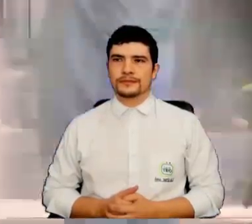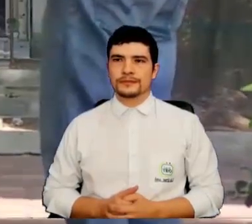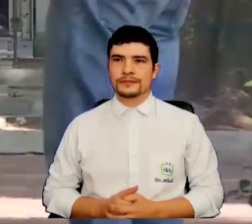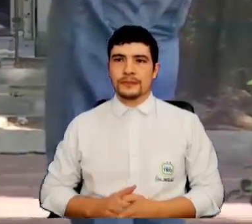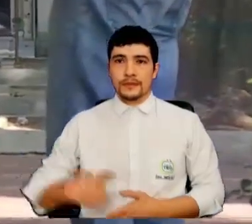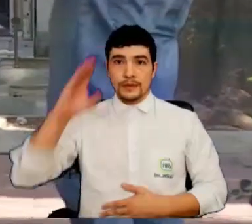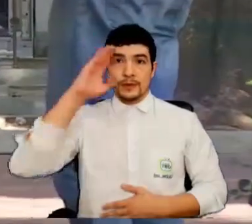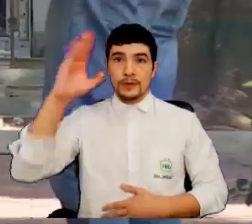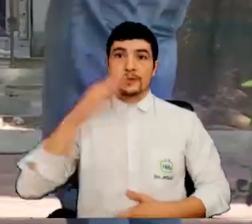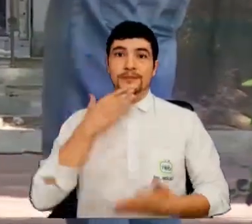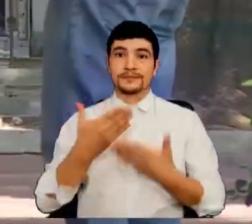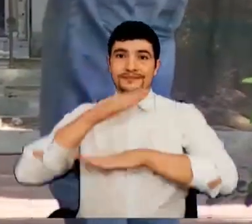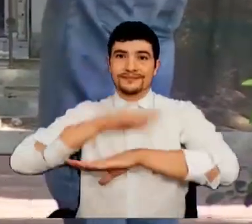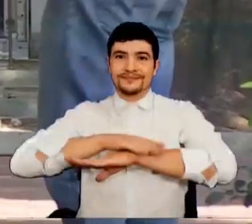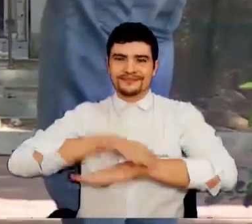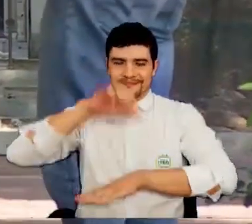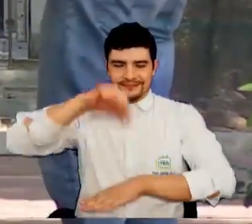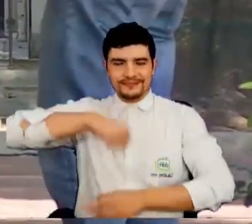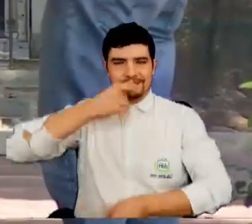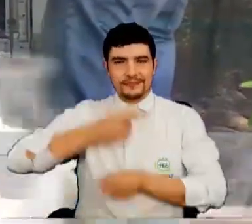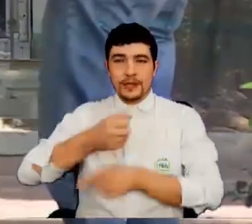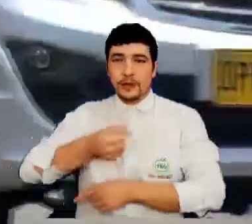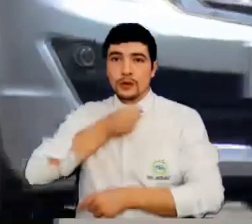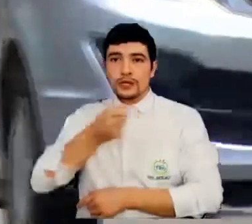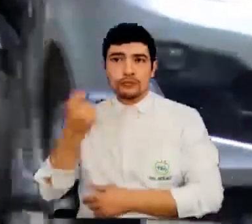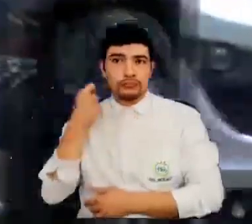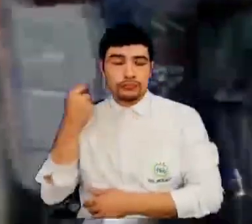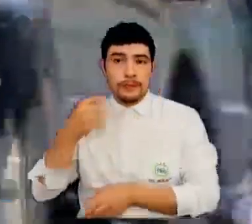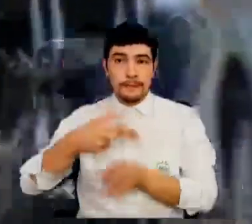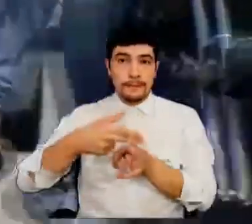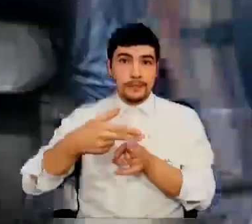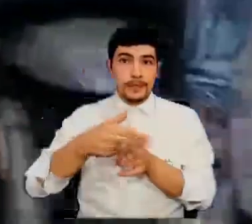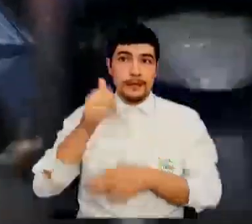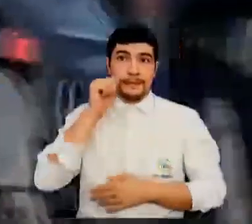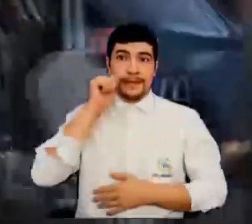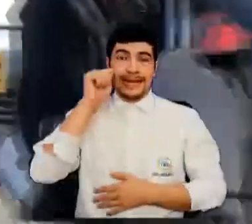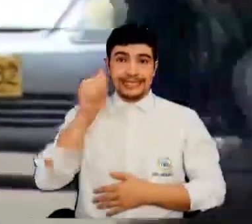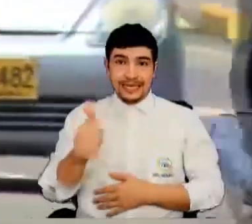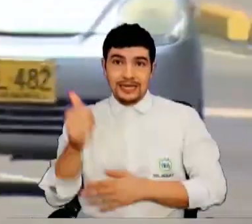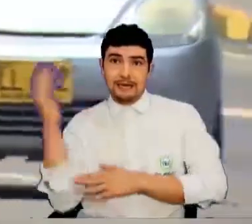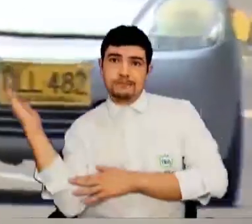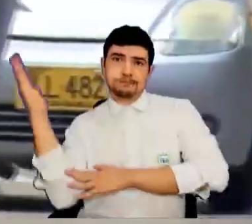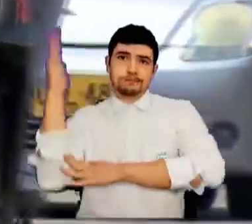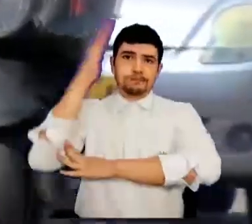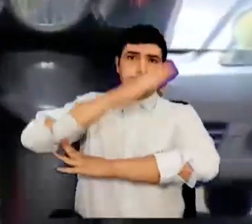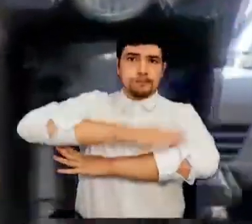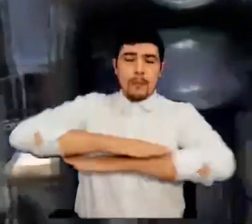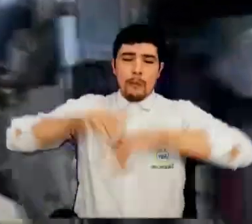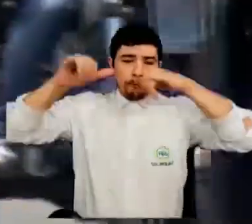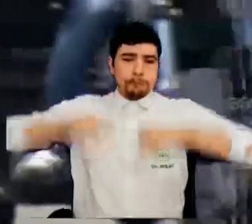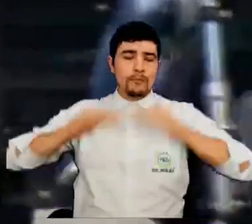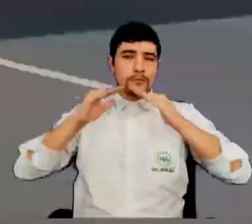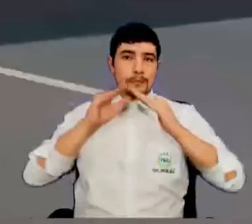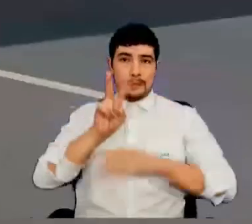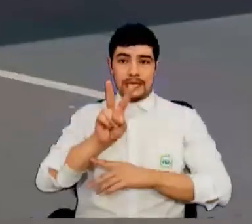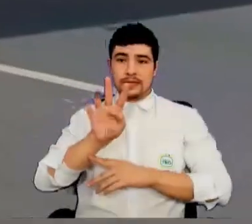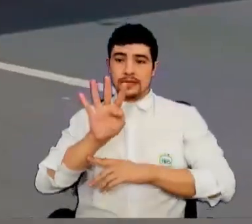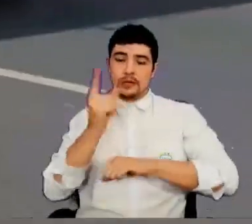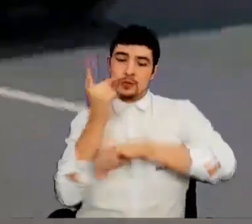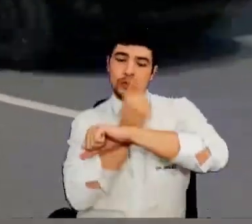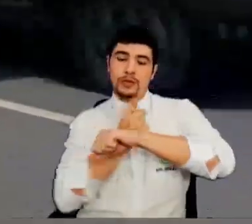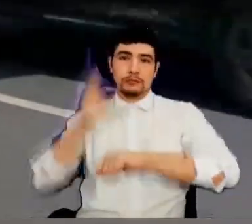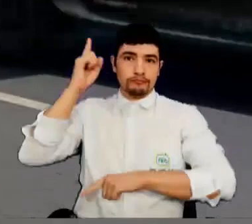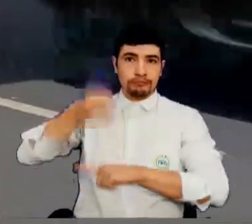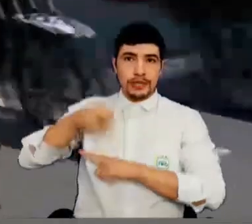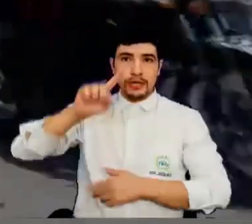Santander. Así lo reiteró Mauricio Aguilar Hurtado, el mandatario de los santandereanos, quien indicó también que hay otros cambios